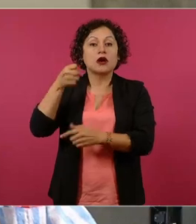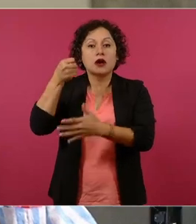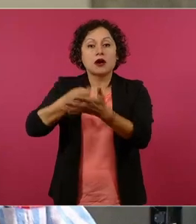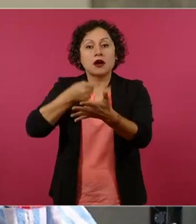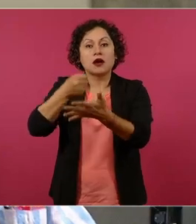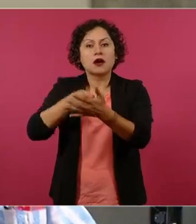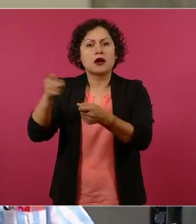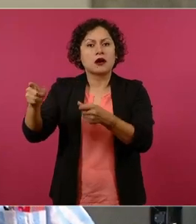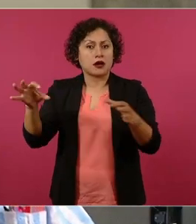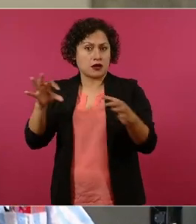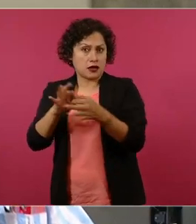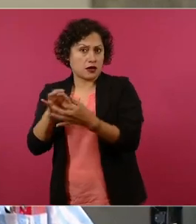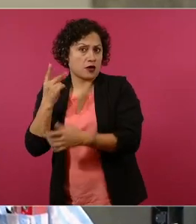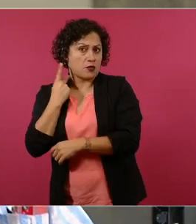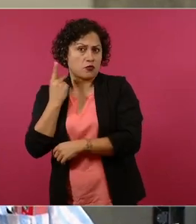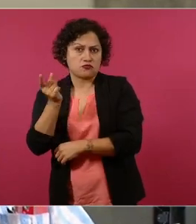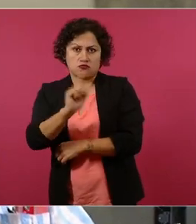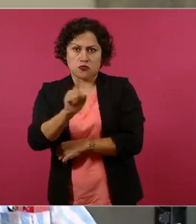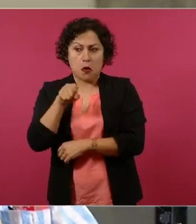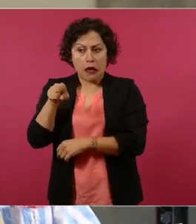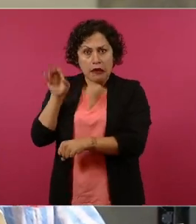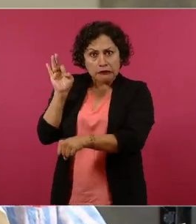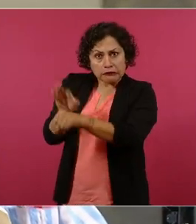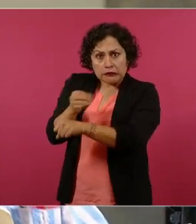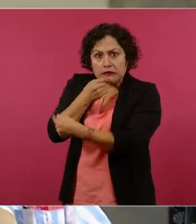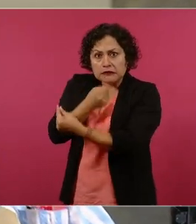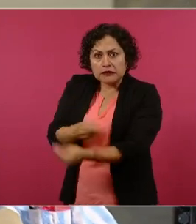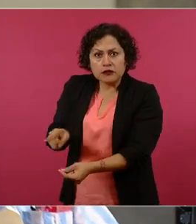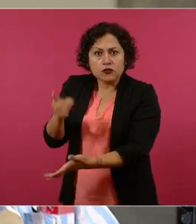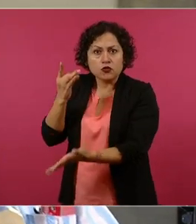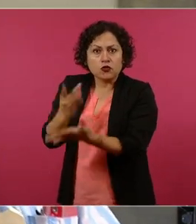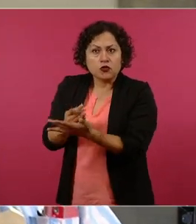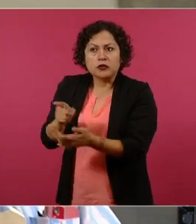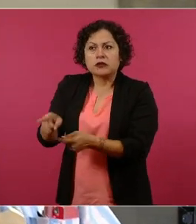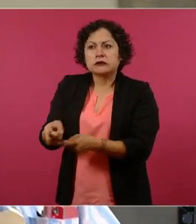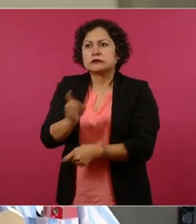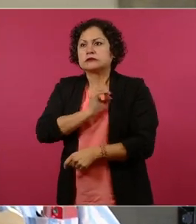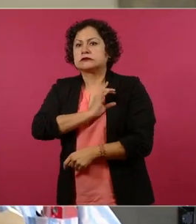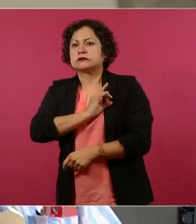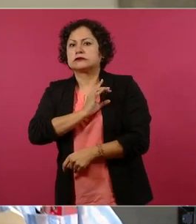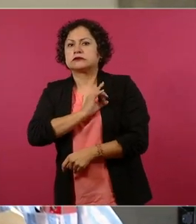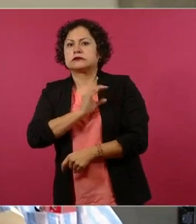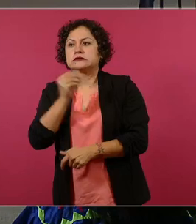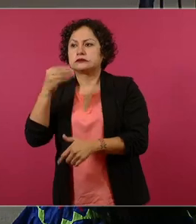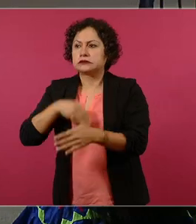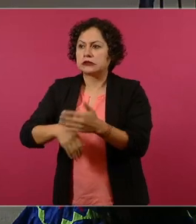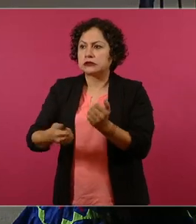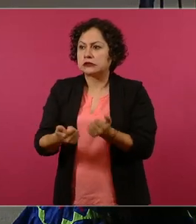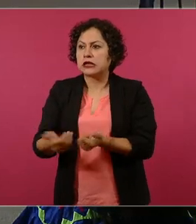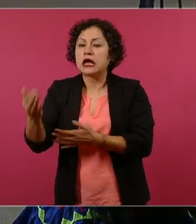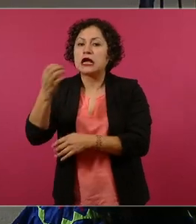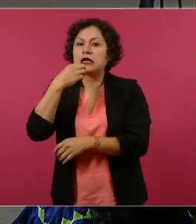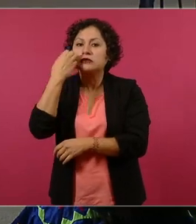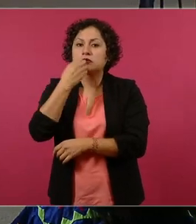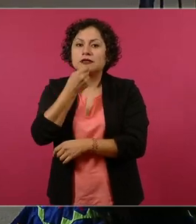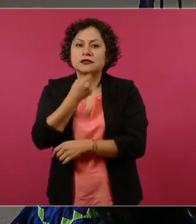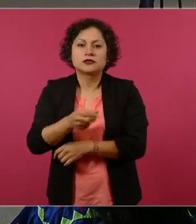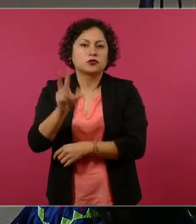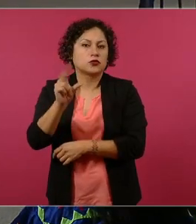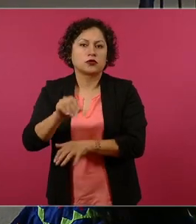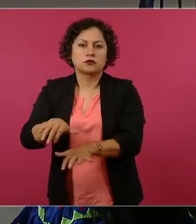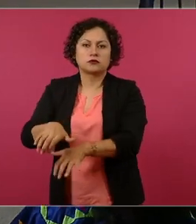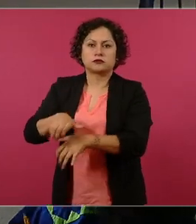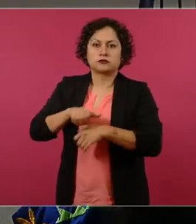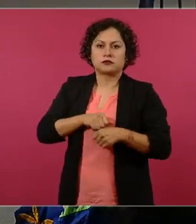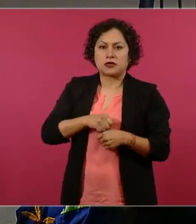político sino en un tema de defensa de infancias han dejado de mandar a sus hijos a la escuela porque tienen miedo fue quemada la casa de una madre de